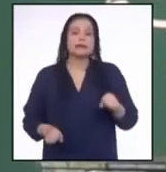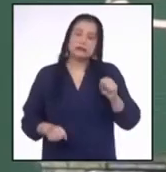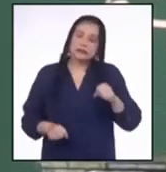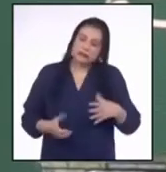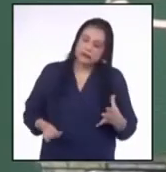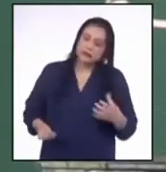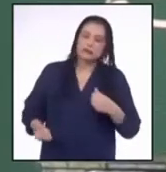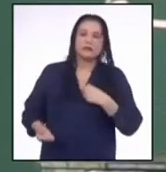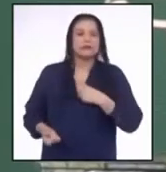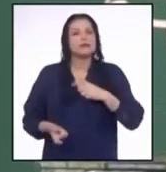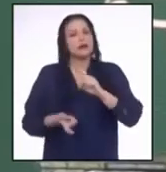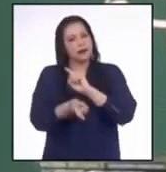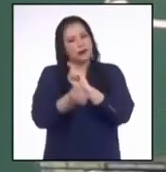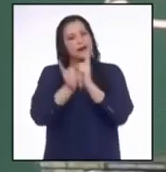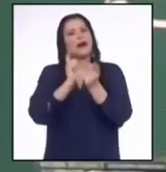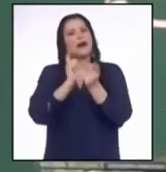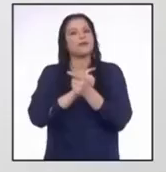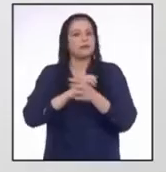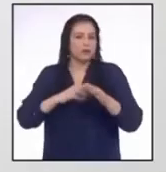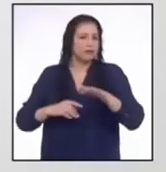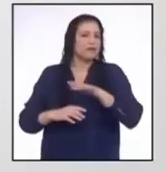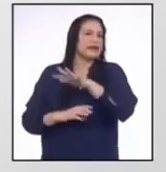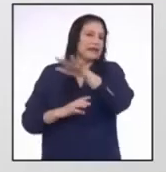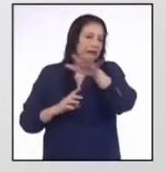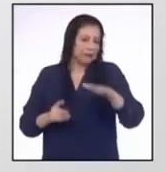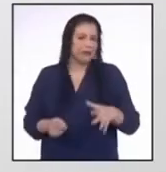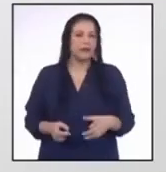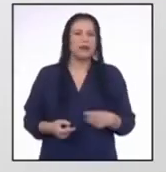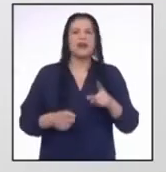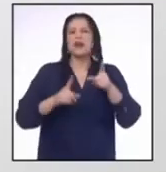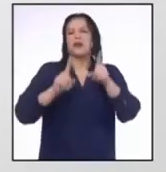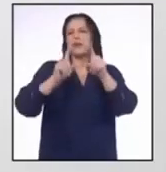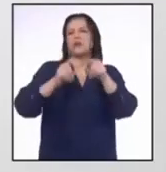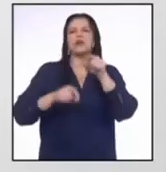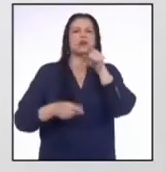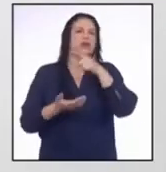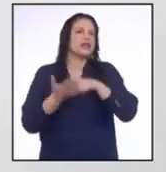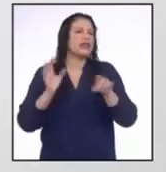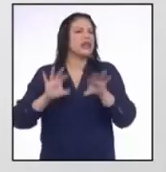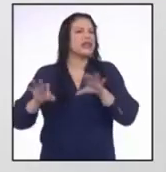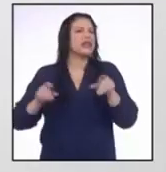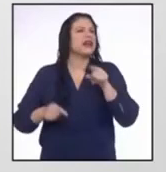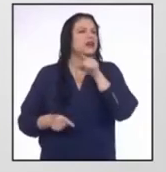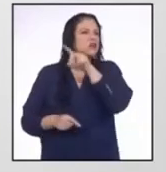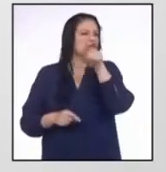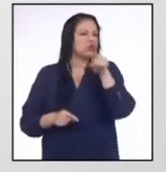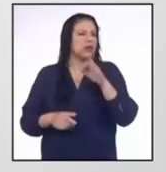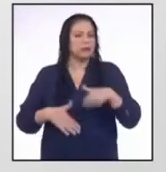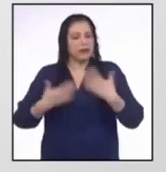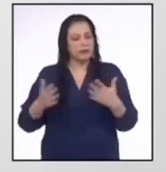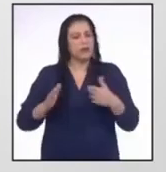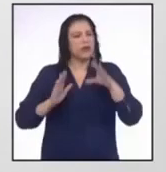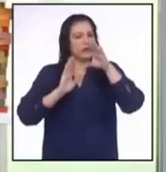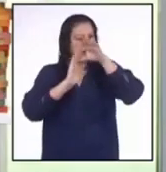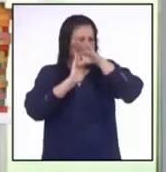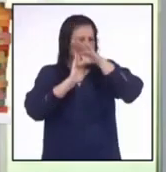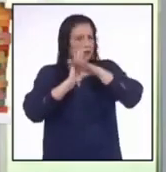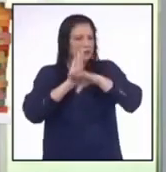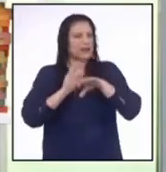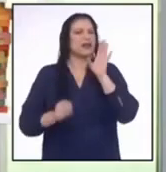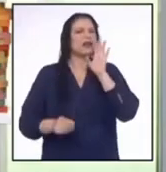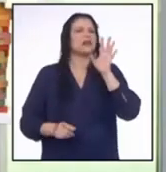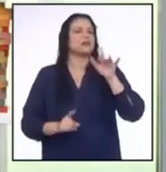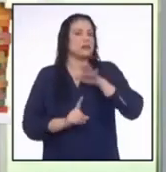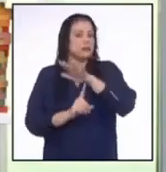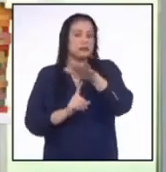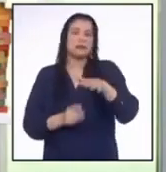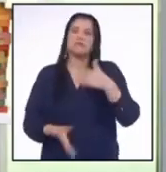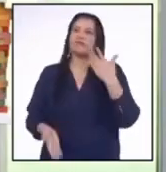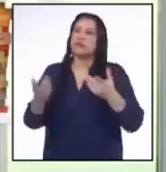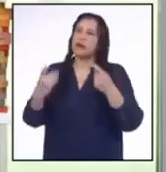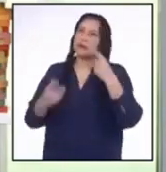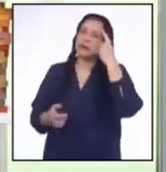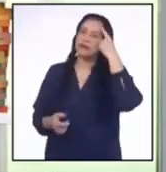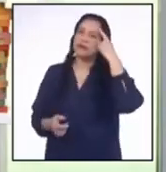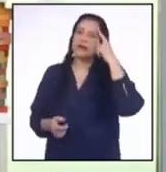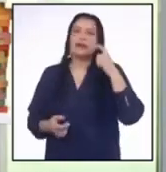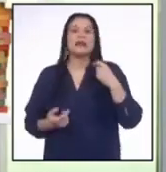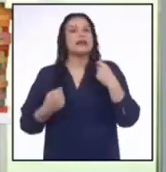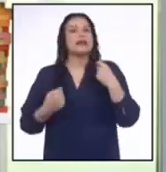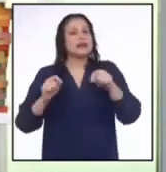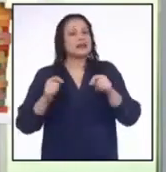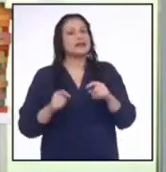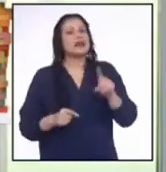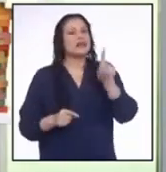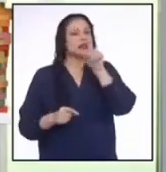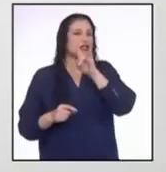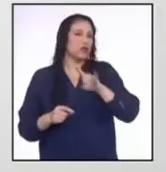ocasiona algunos cambios en la ecología, ¿no? ¿Y qué harían ustedes para minimizar esa contaminación? Se me ocurre que tratar de utilizar